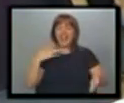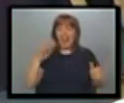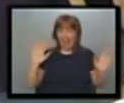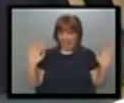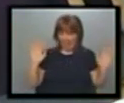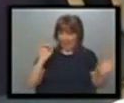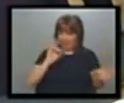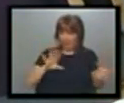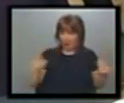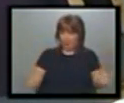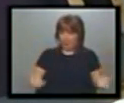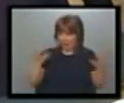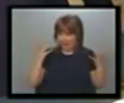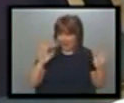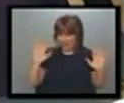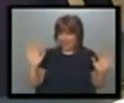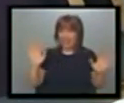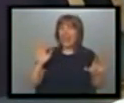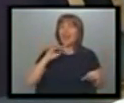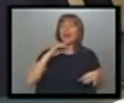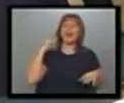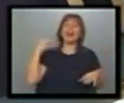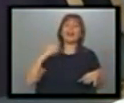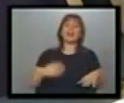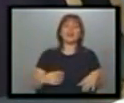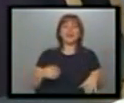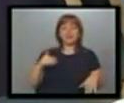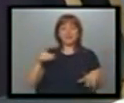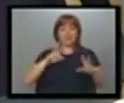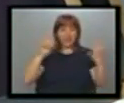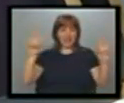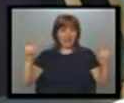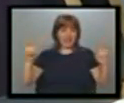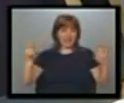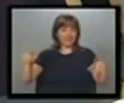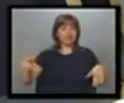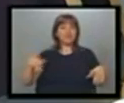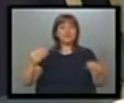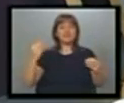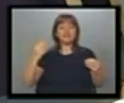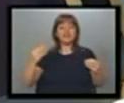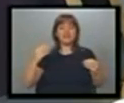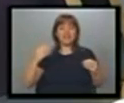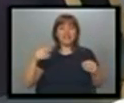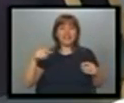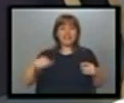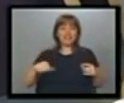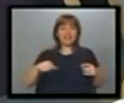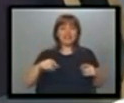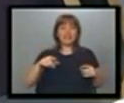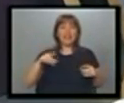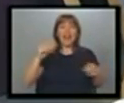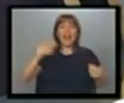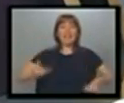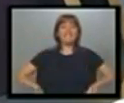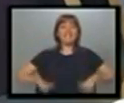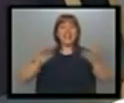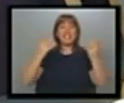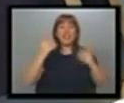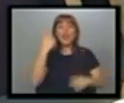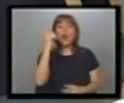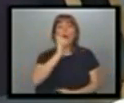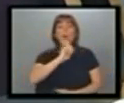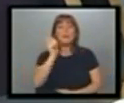¿Hablamos de inflación? A ver, título de muchos diarios de hoy martes: la inflación más alta para un